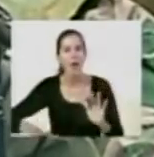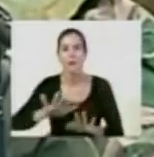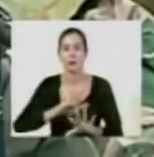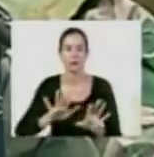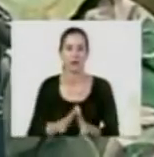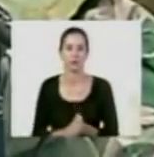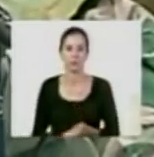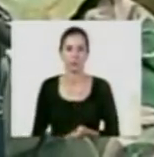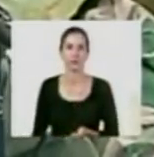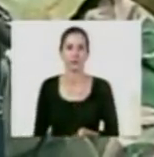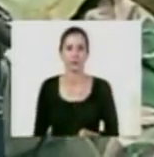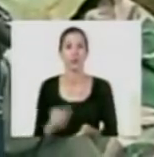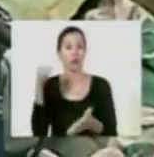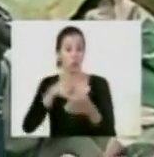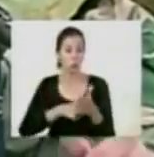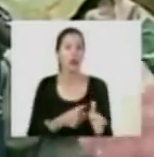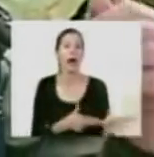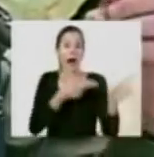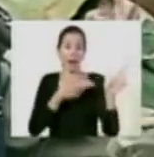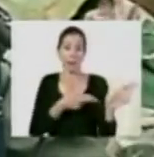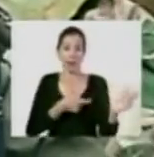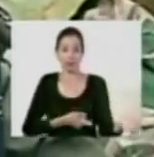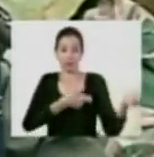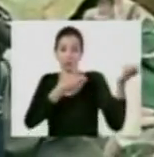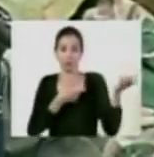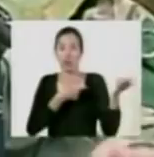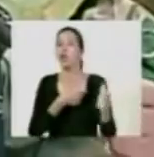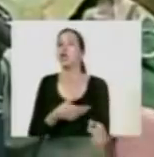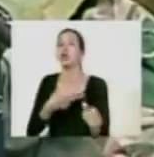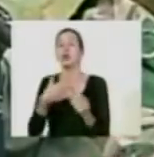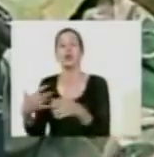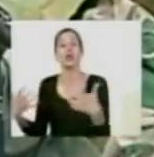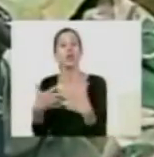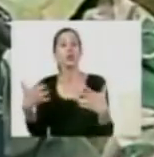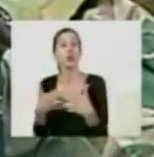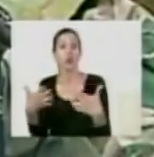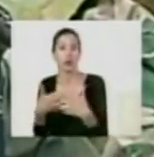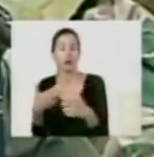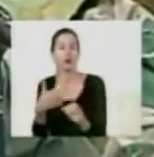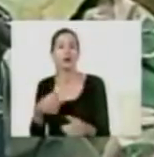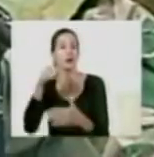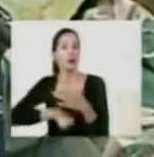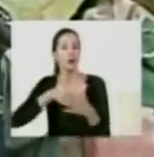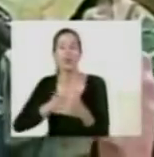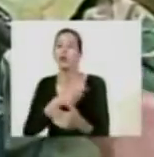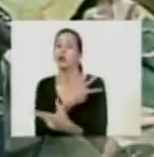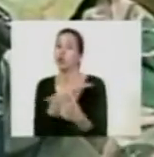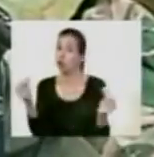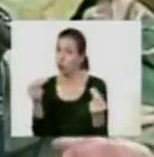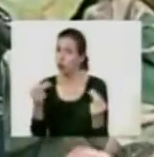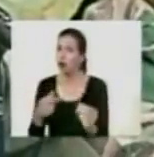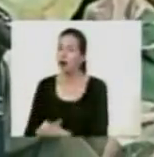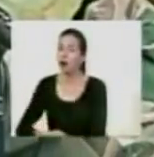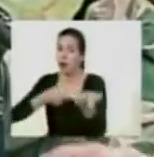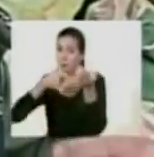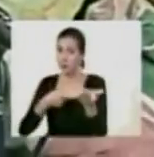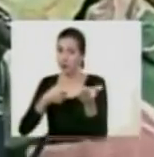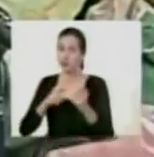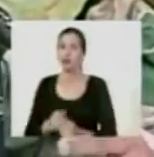nacional, la lucha armada y la lucha no armada. Cuando hablamos de apresto operacional estamos hablando de la conciencia, el